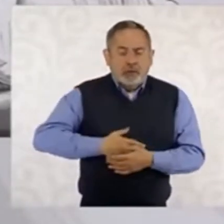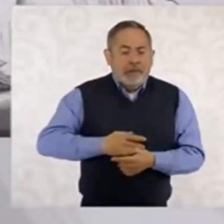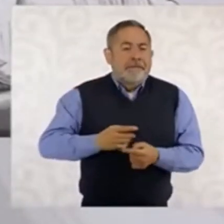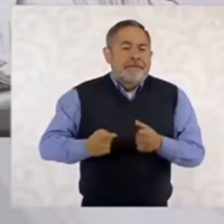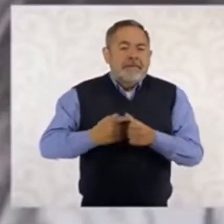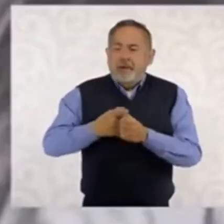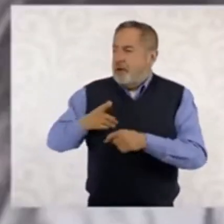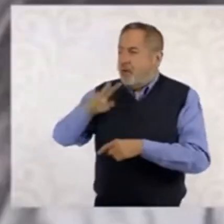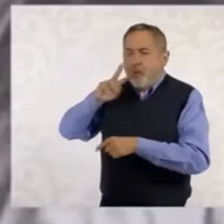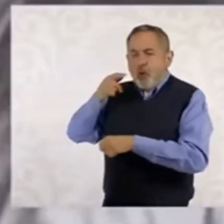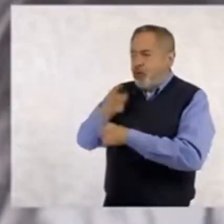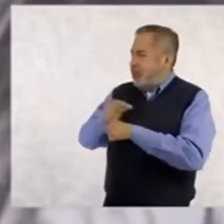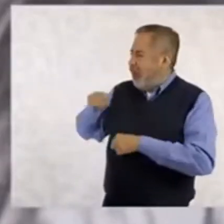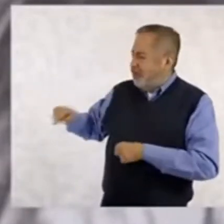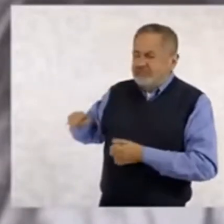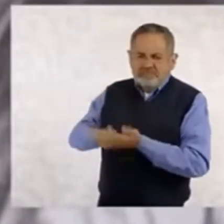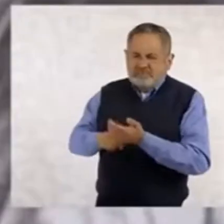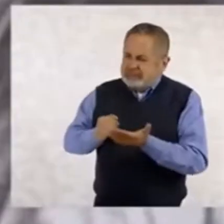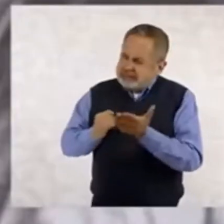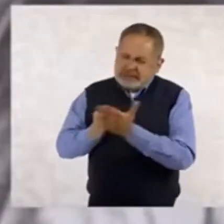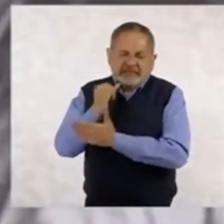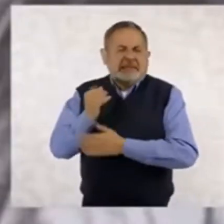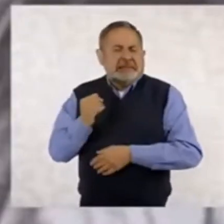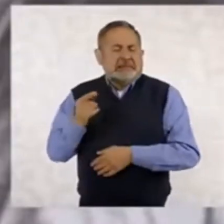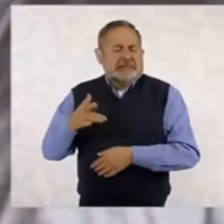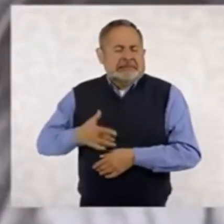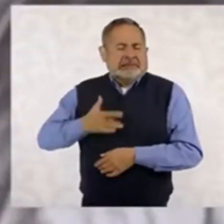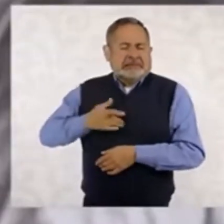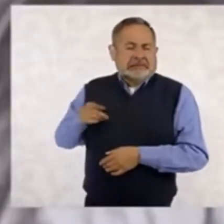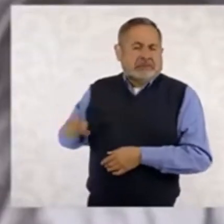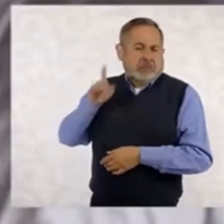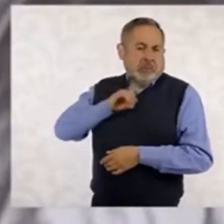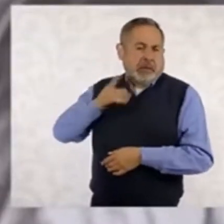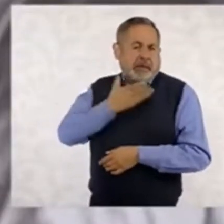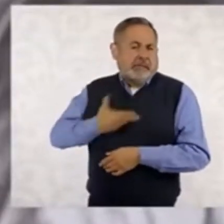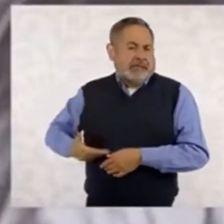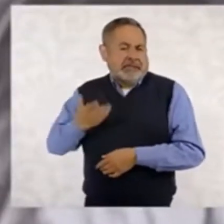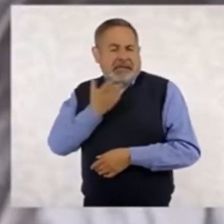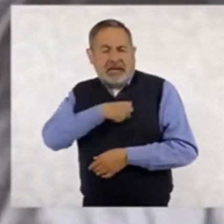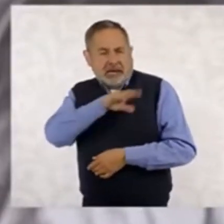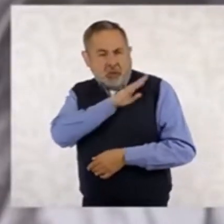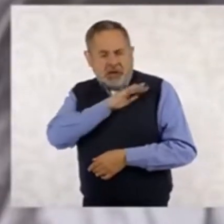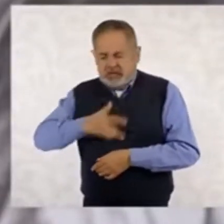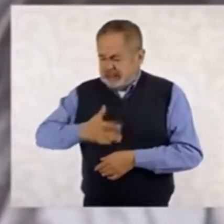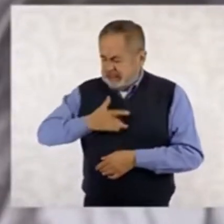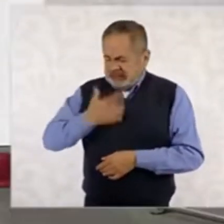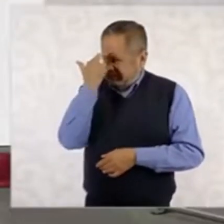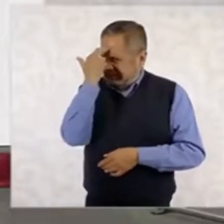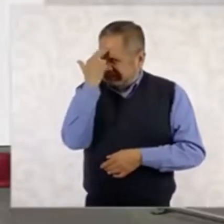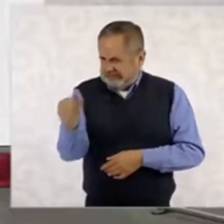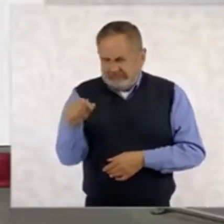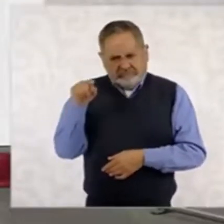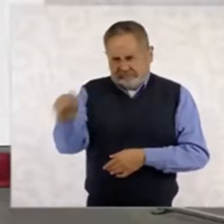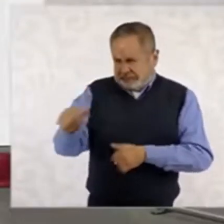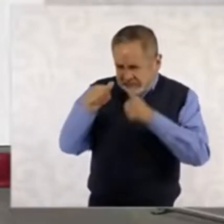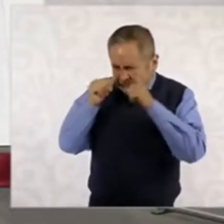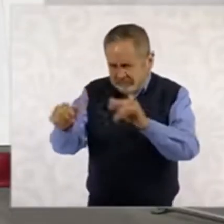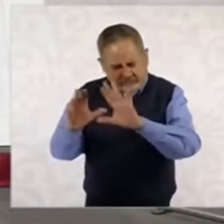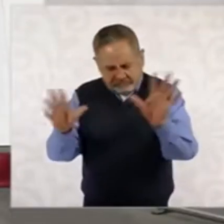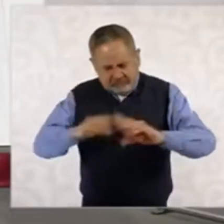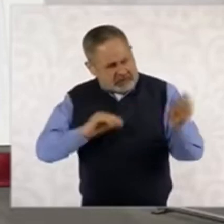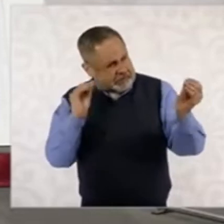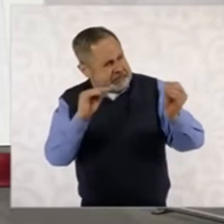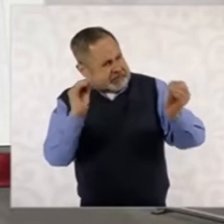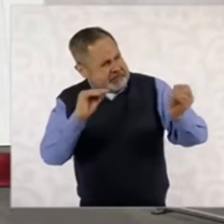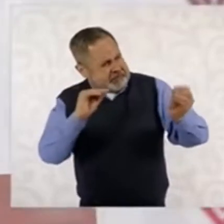política excepcional. Sin la determinación y sensibilidad de la presidenta Claudia Sheinbaum Pardo, llegar a este momento simplemente no